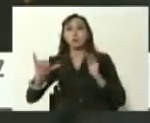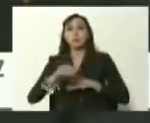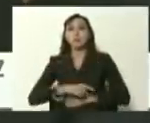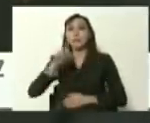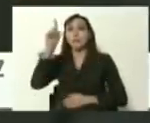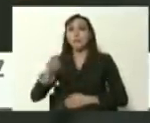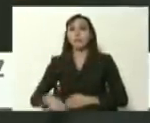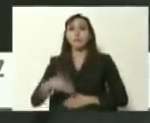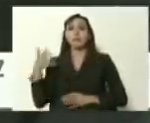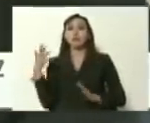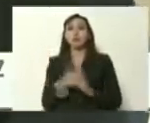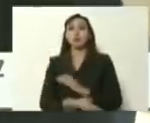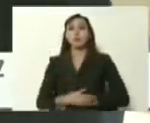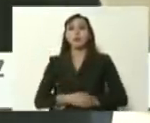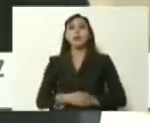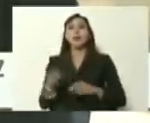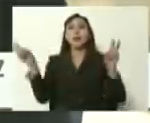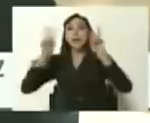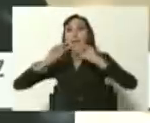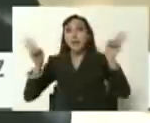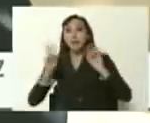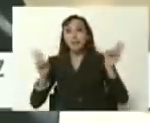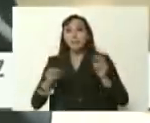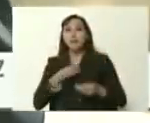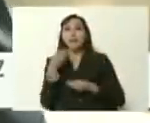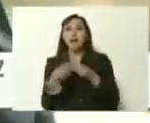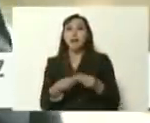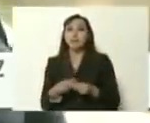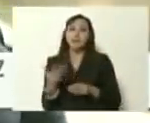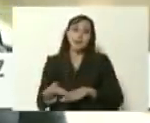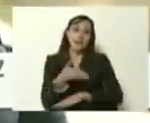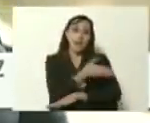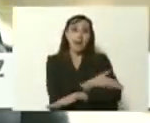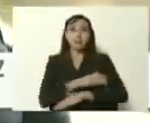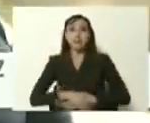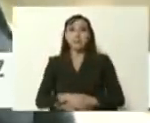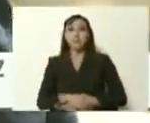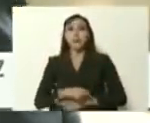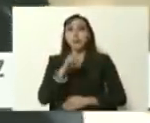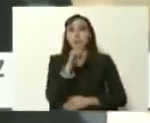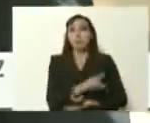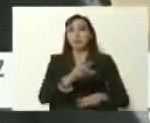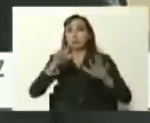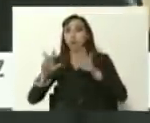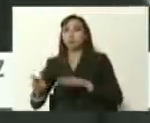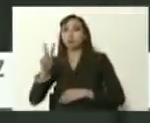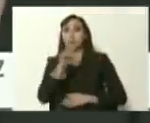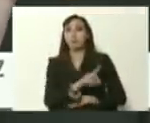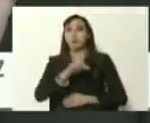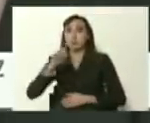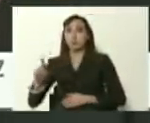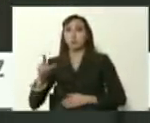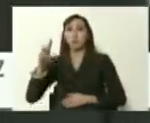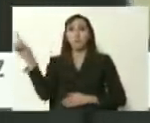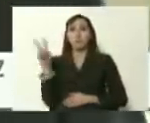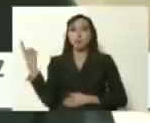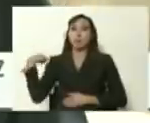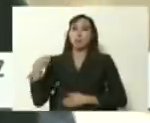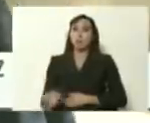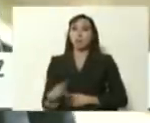todo, en ese tema, que para el 1821 Venezuela tenía más